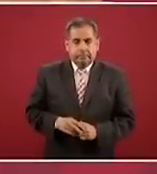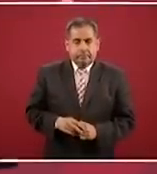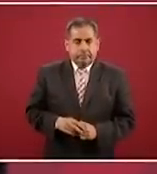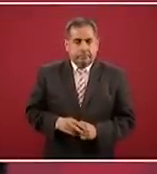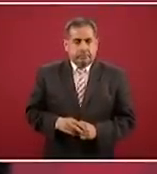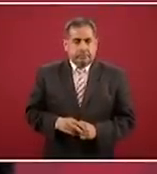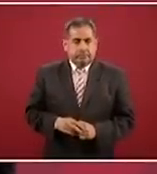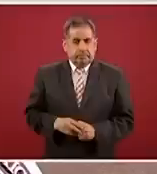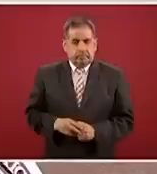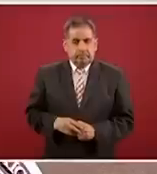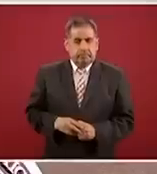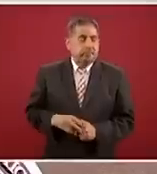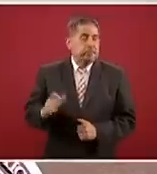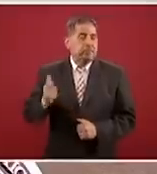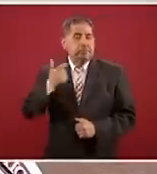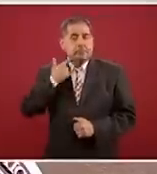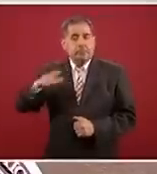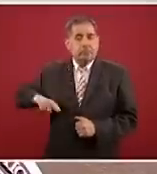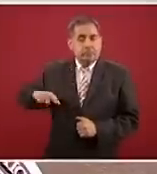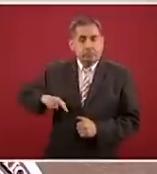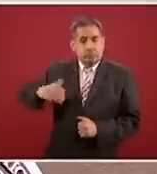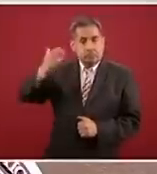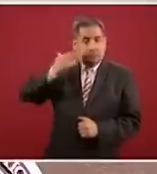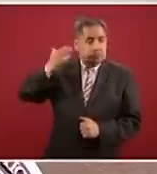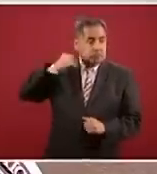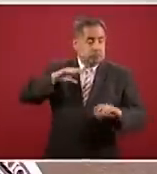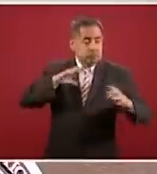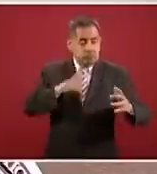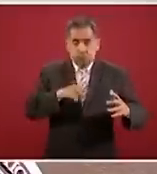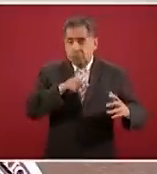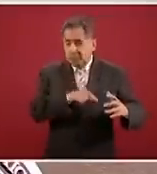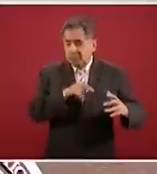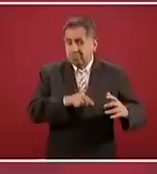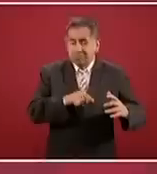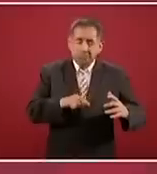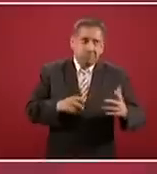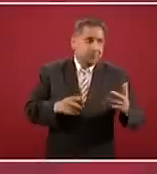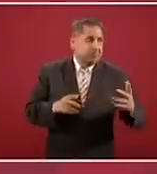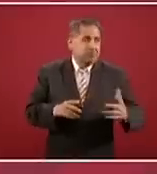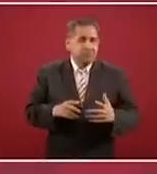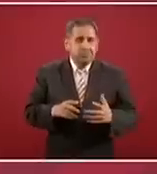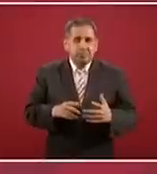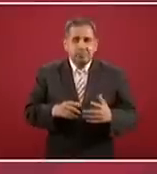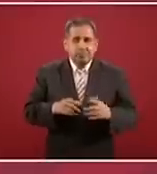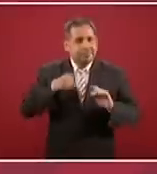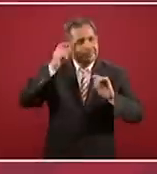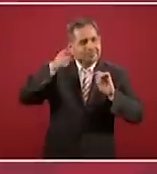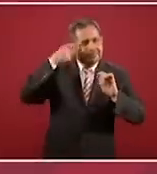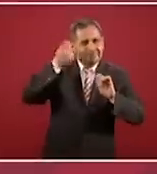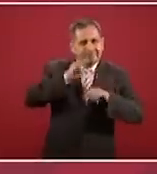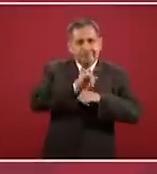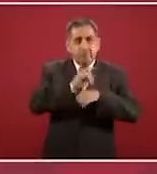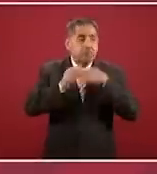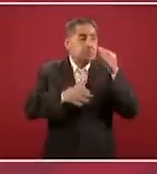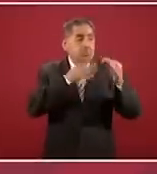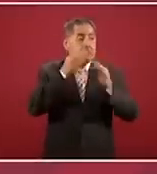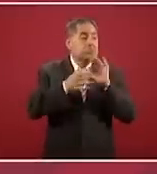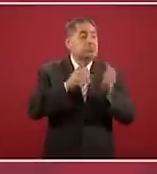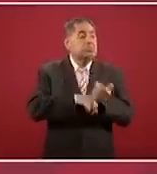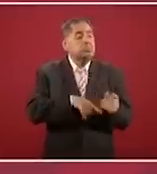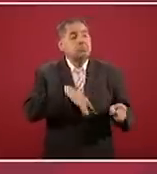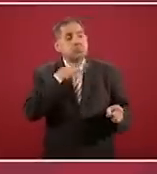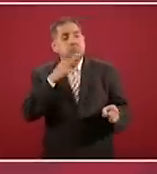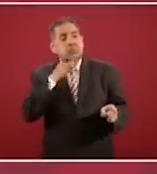en los gobiernos anteriores se han llevado a cabo reportajes denunciando corrupción